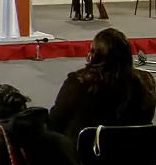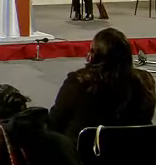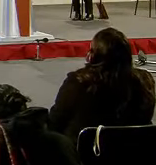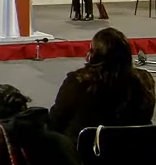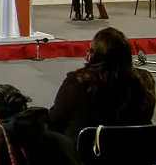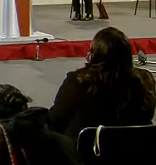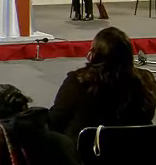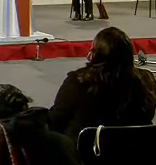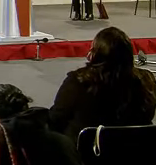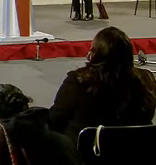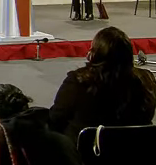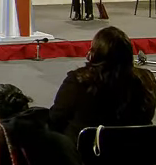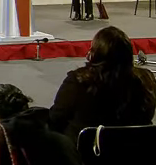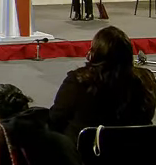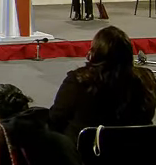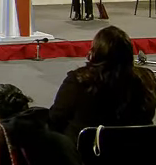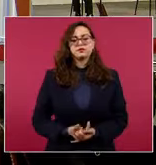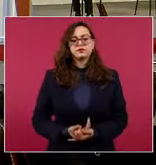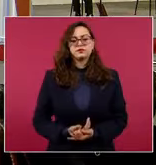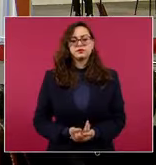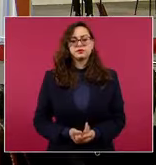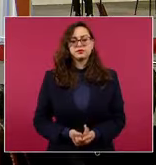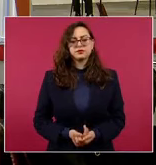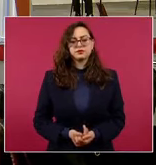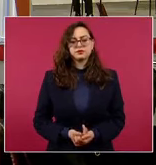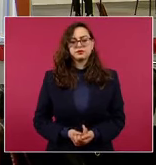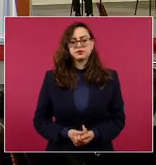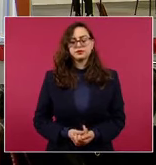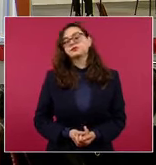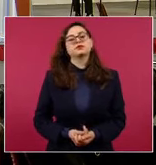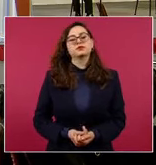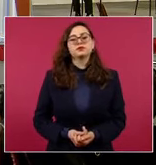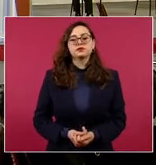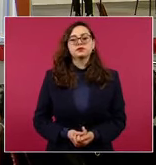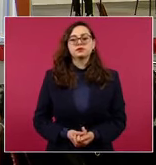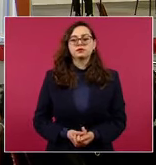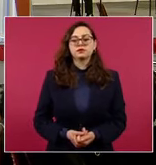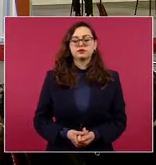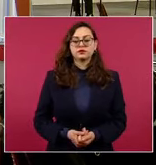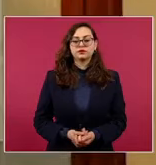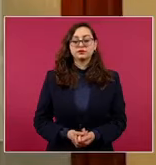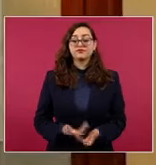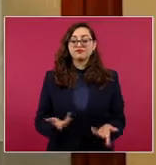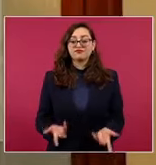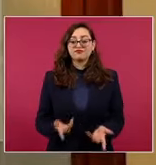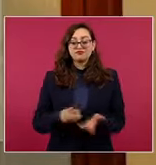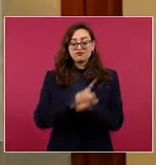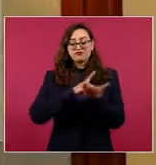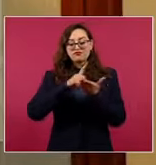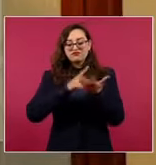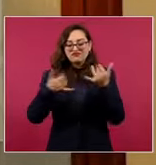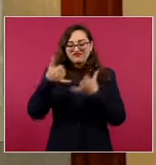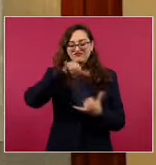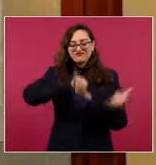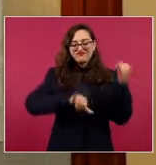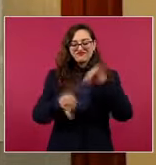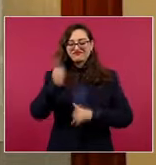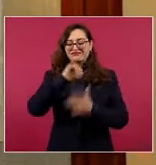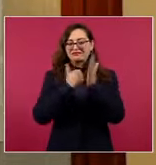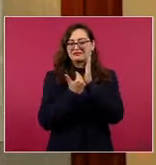drogas. También está habiendo un consumo de drogas sintéticas importante, que es a